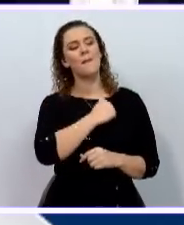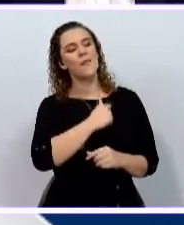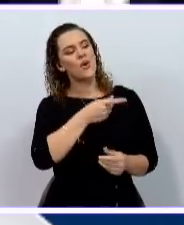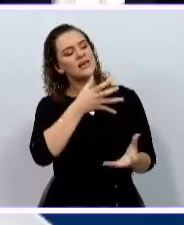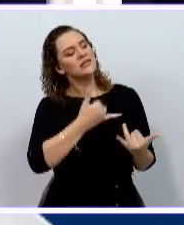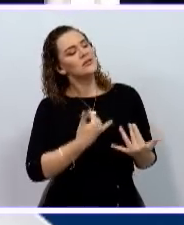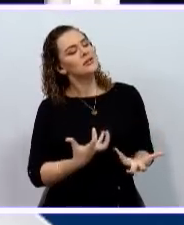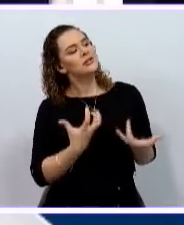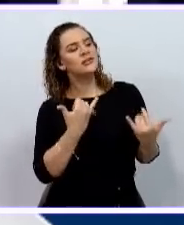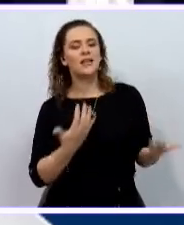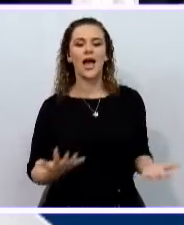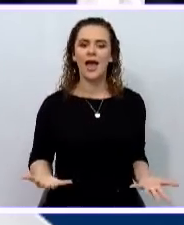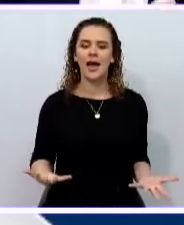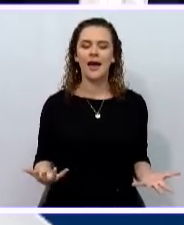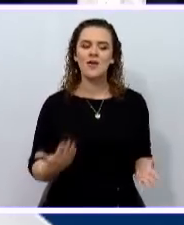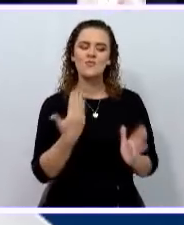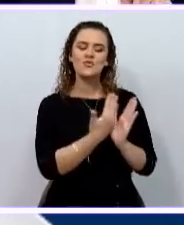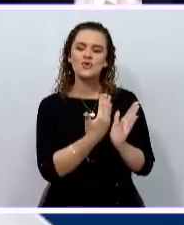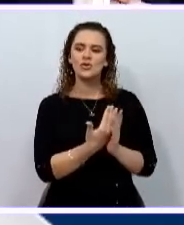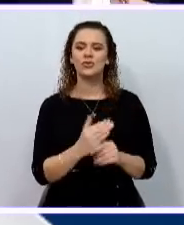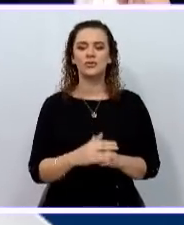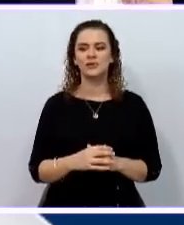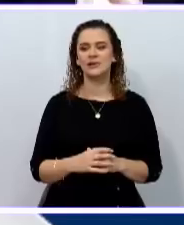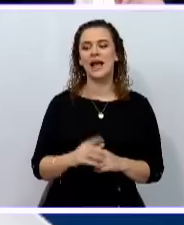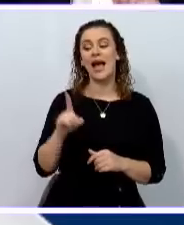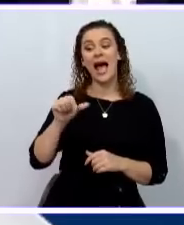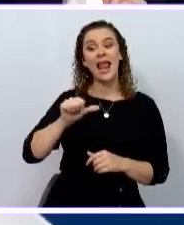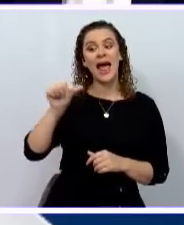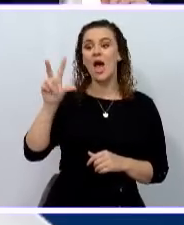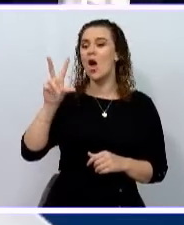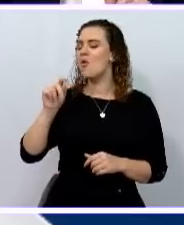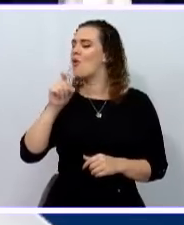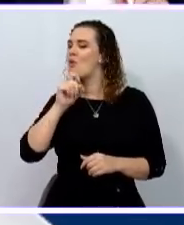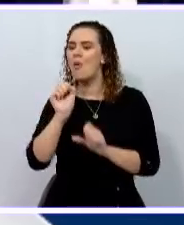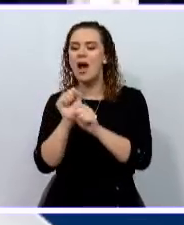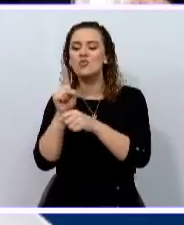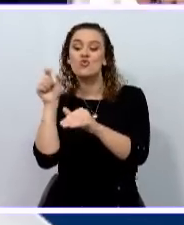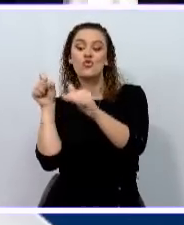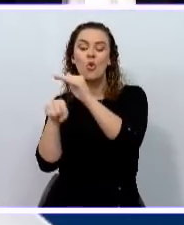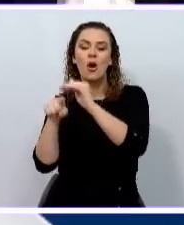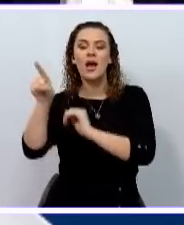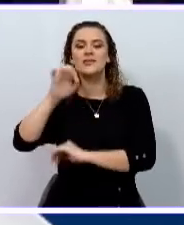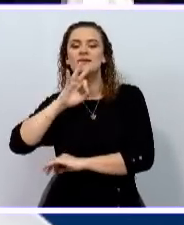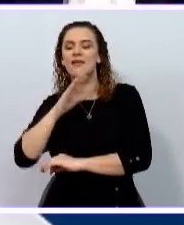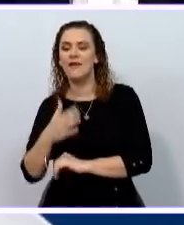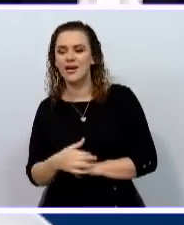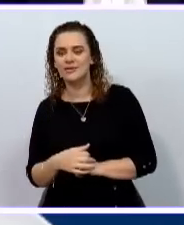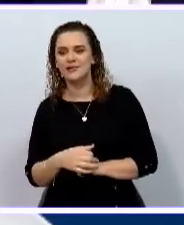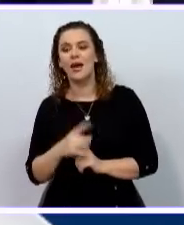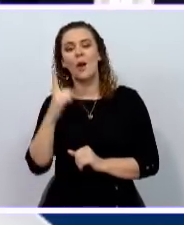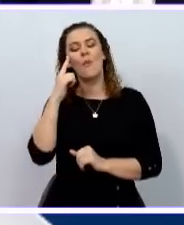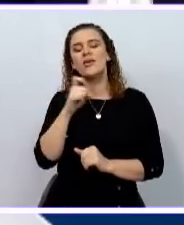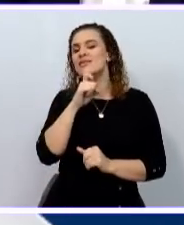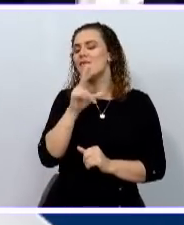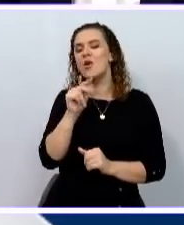calentar desde ya a la liga no le va a costar hacer un gol en San Juan de tibas 10 minutos porque